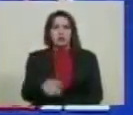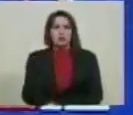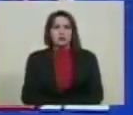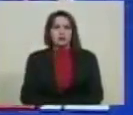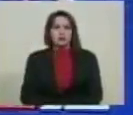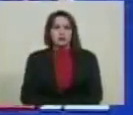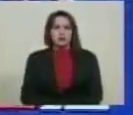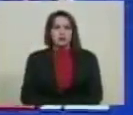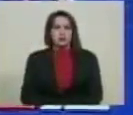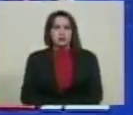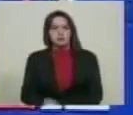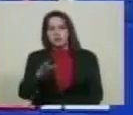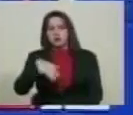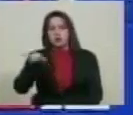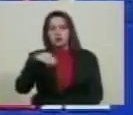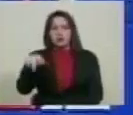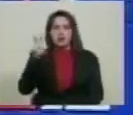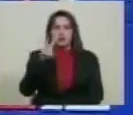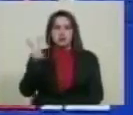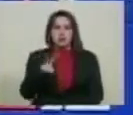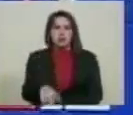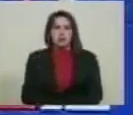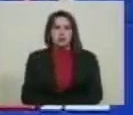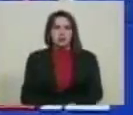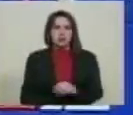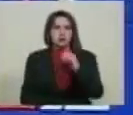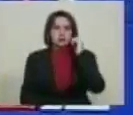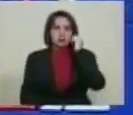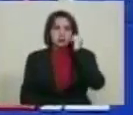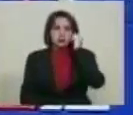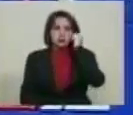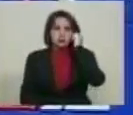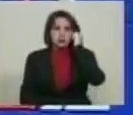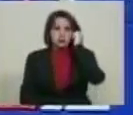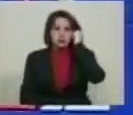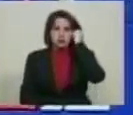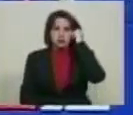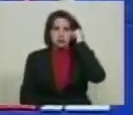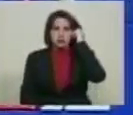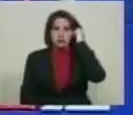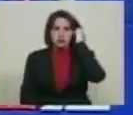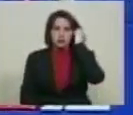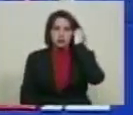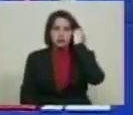¿Y dónde está Venezuela? Izquierda cobarde. ¿Y dónde están ustedes?